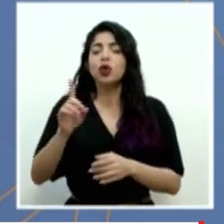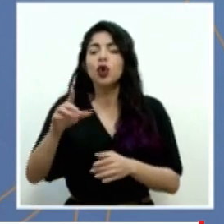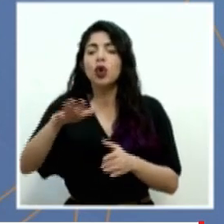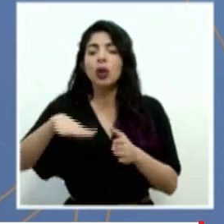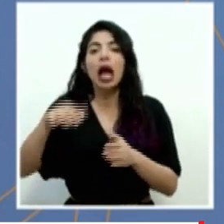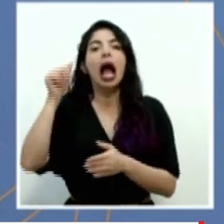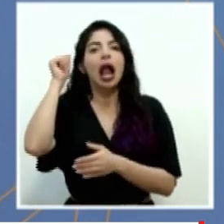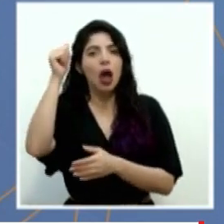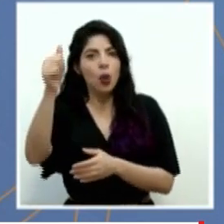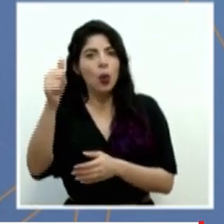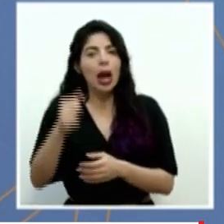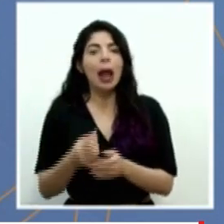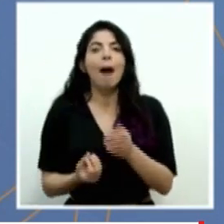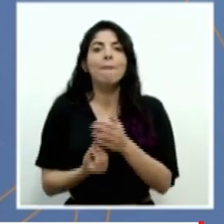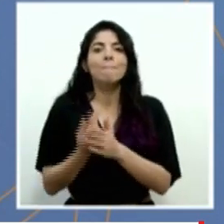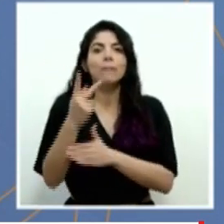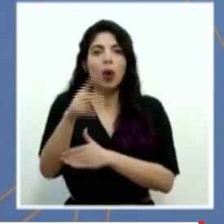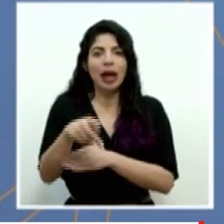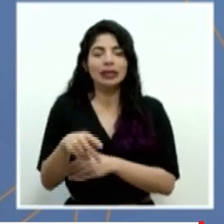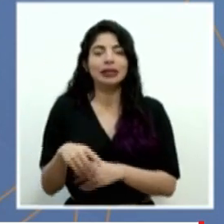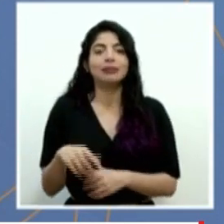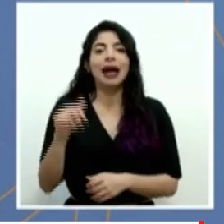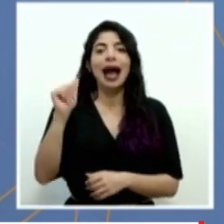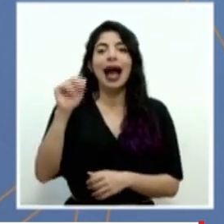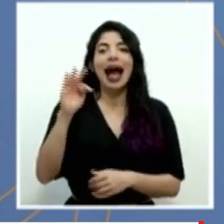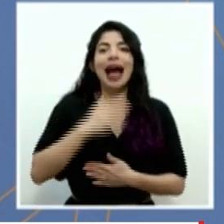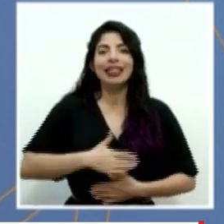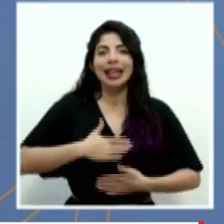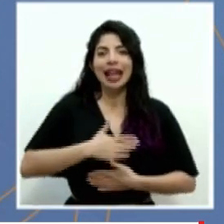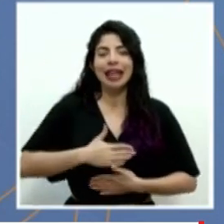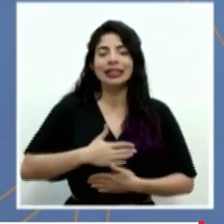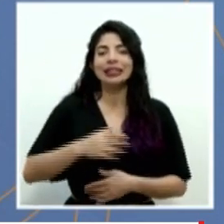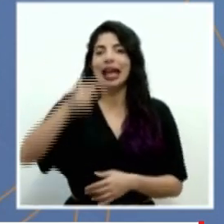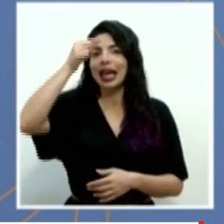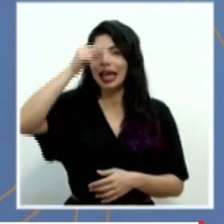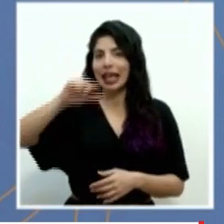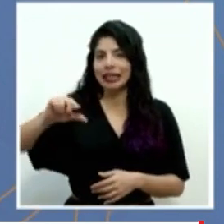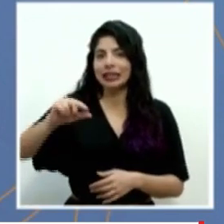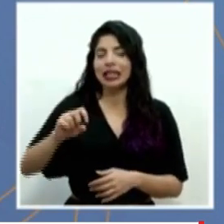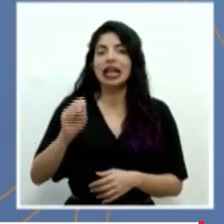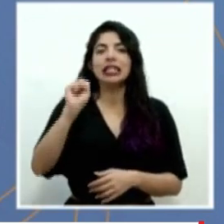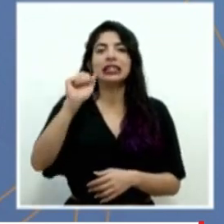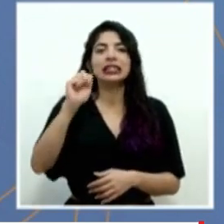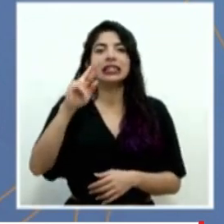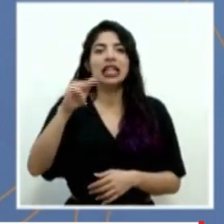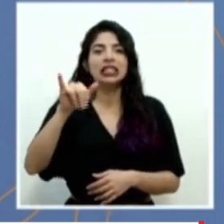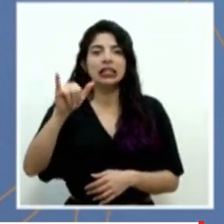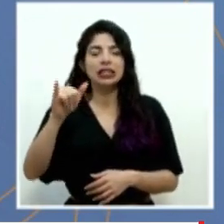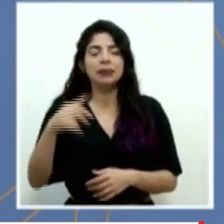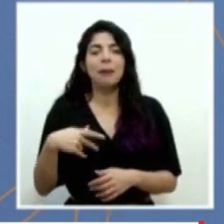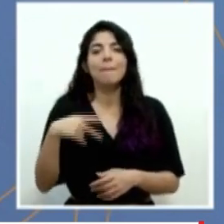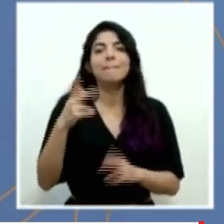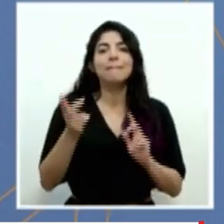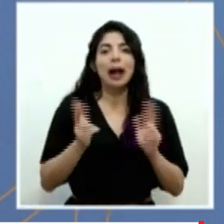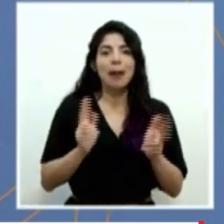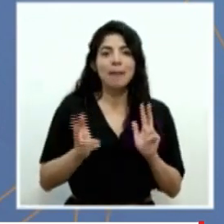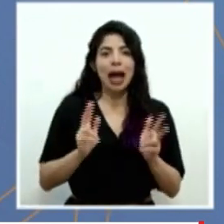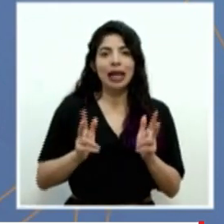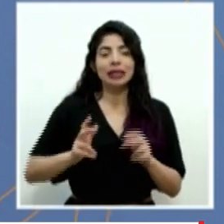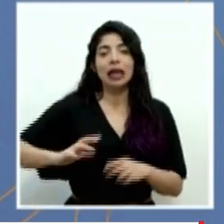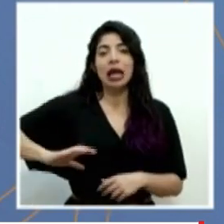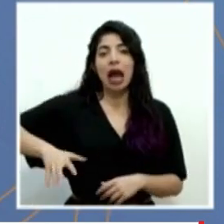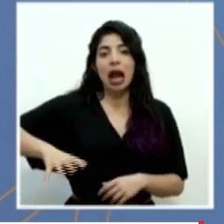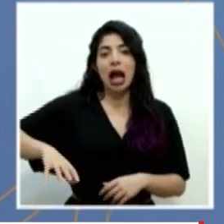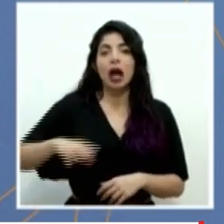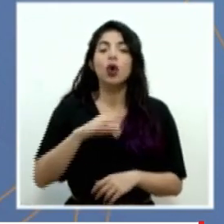cantones de Alajuela, Poás, Atenas, Grecia, Sarchí, Palmares, Naranjo